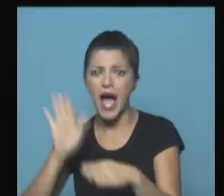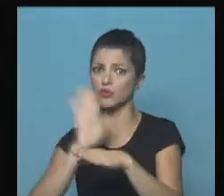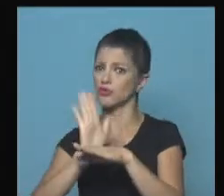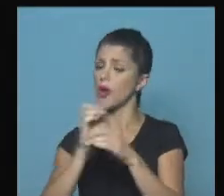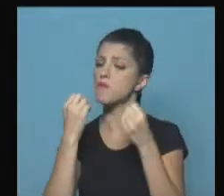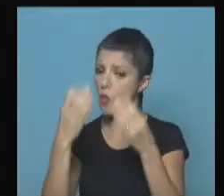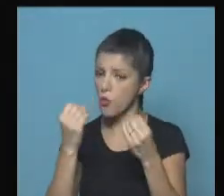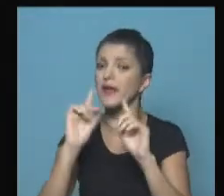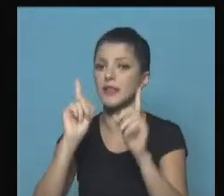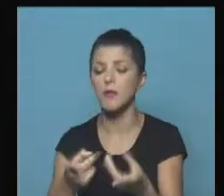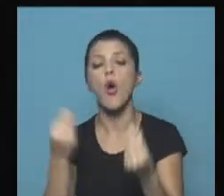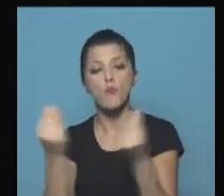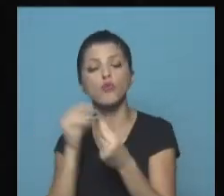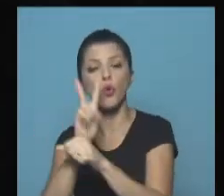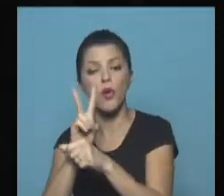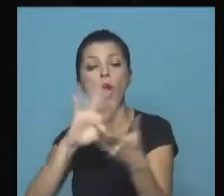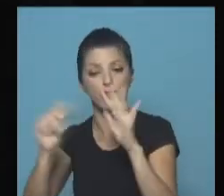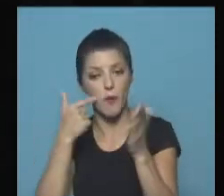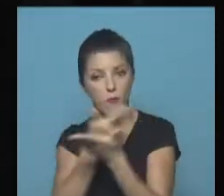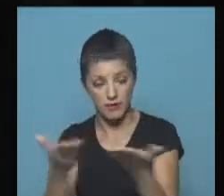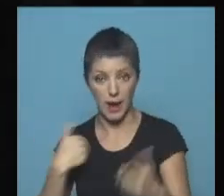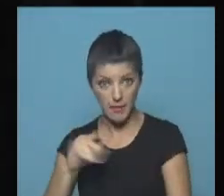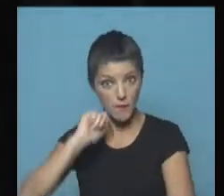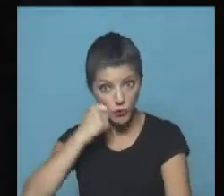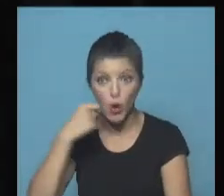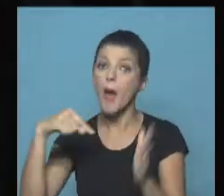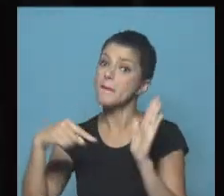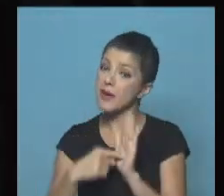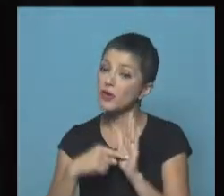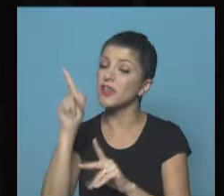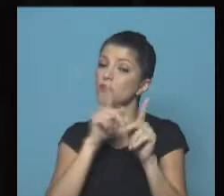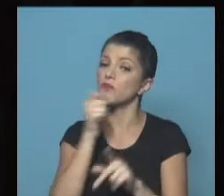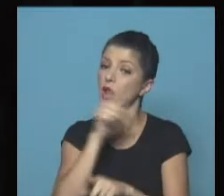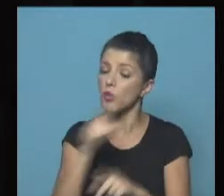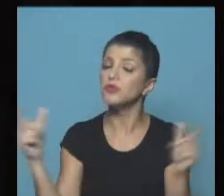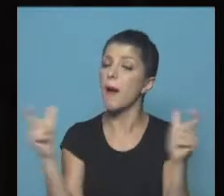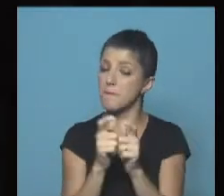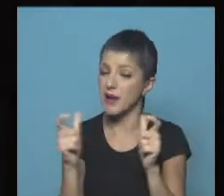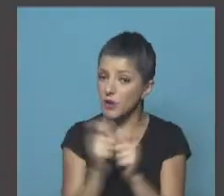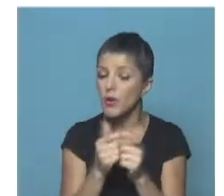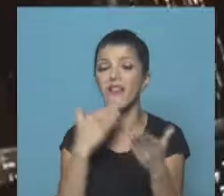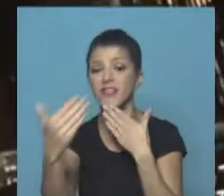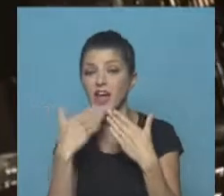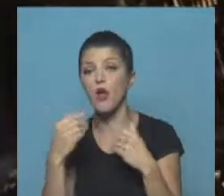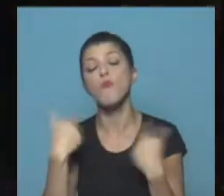y gran cuidado estético. Me gustó, pero aviso, se puede volver larga para quienes no disfrutan de una película de diálogos.